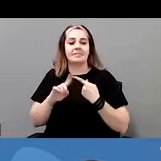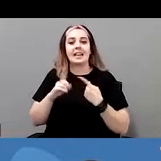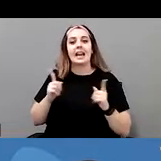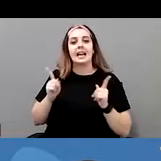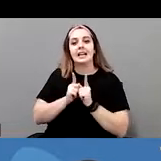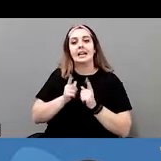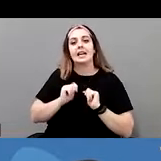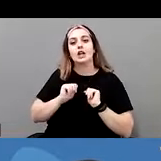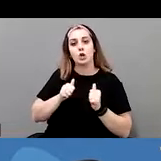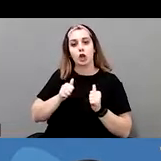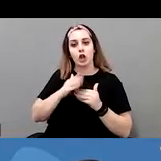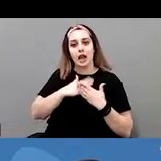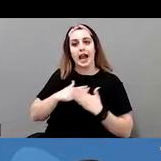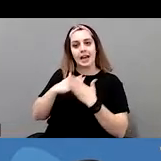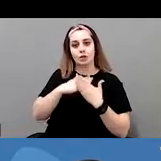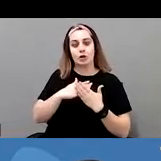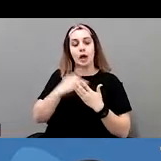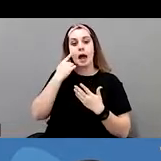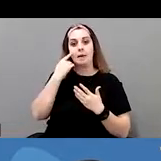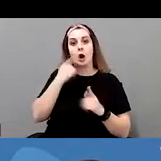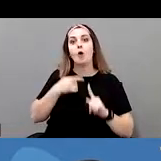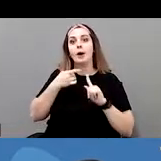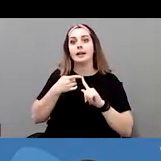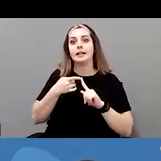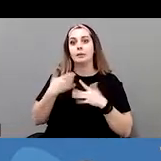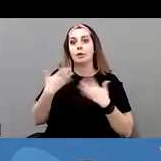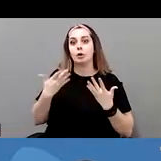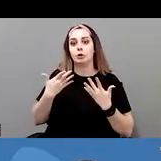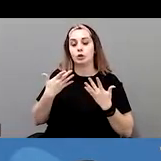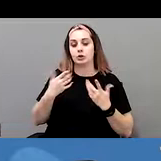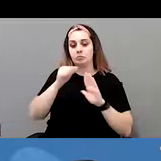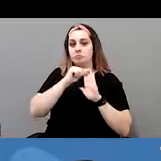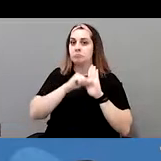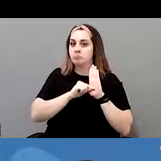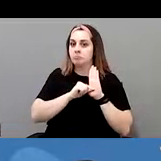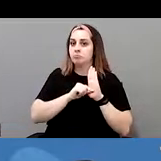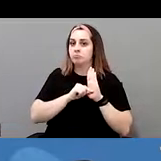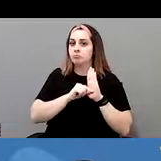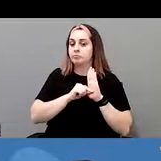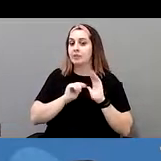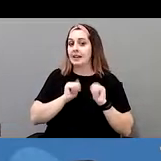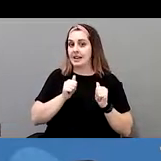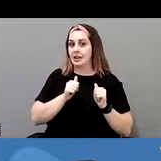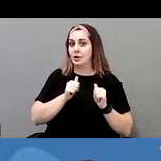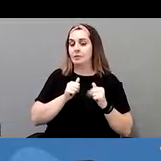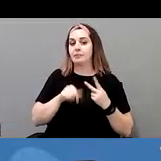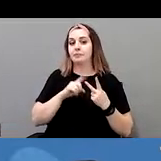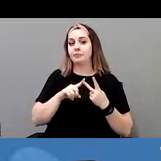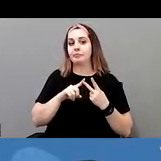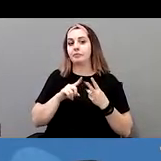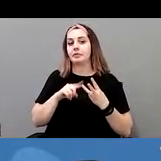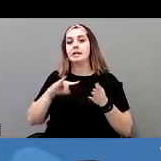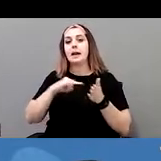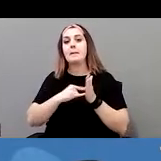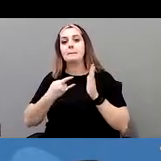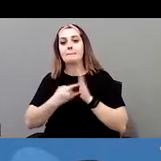introducción de este estudio, cuáles son los objetivos establecidos al inicio del estudio, la metodología